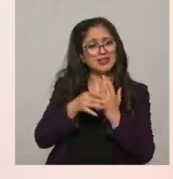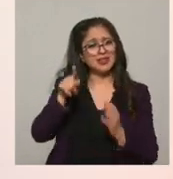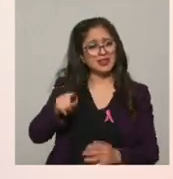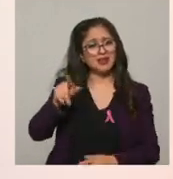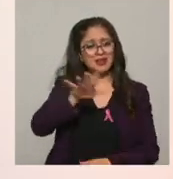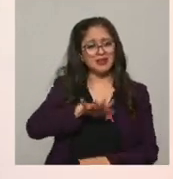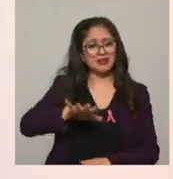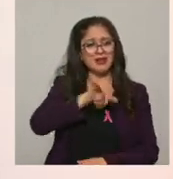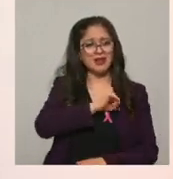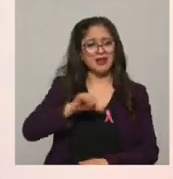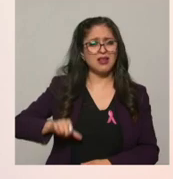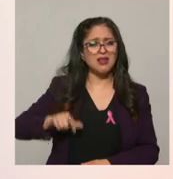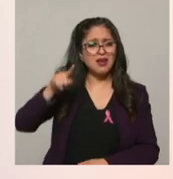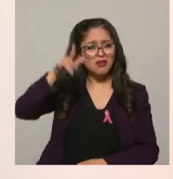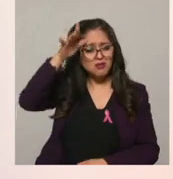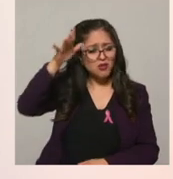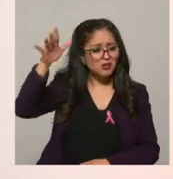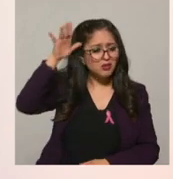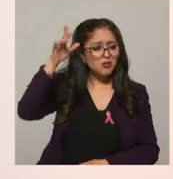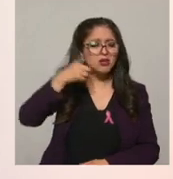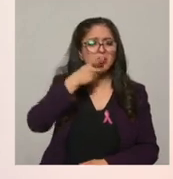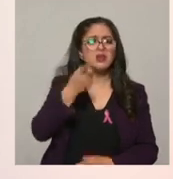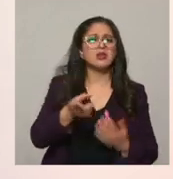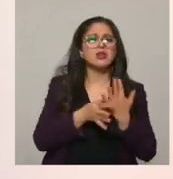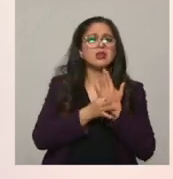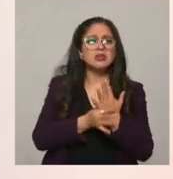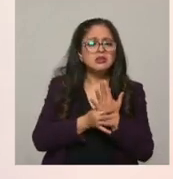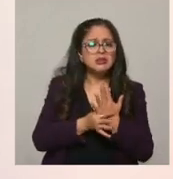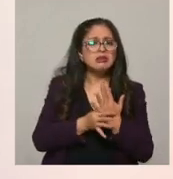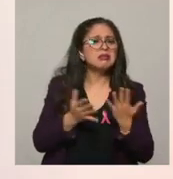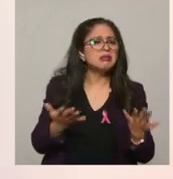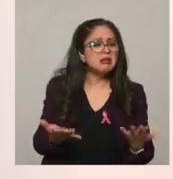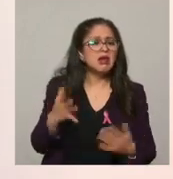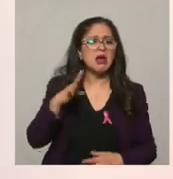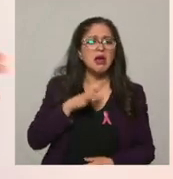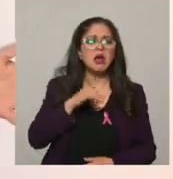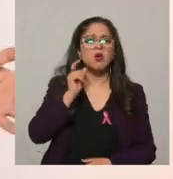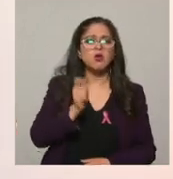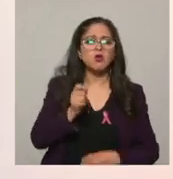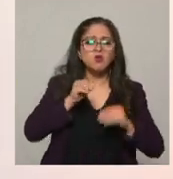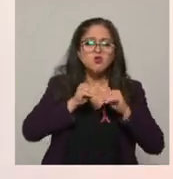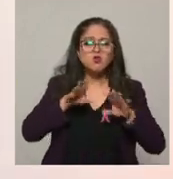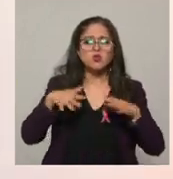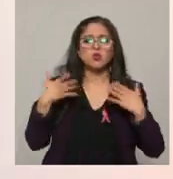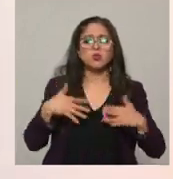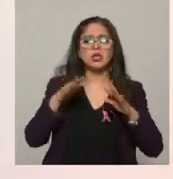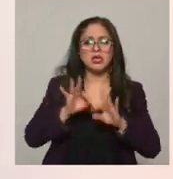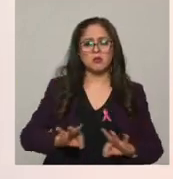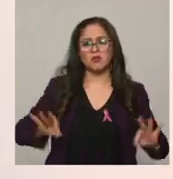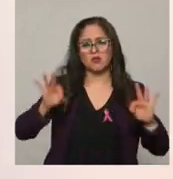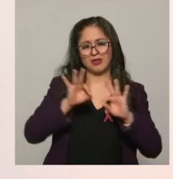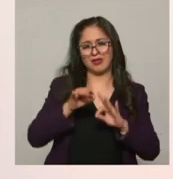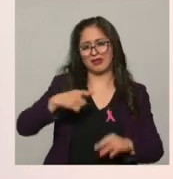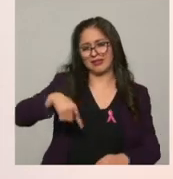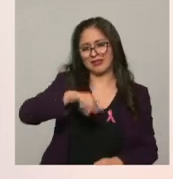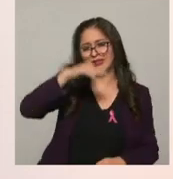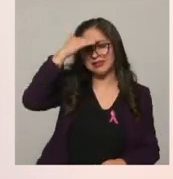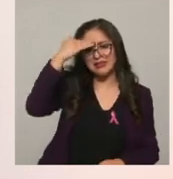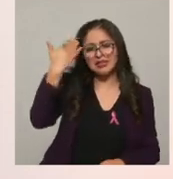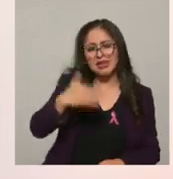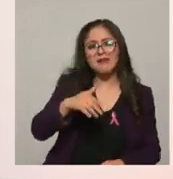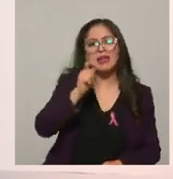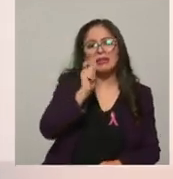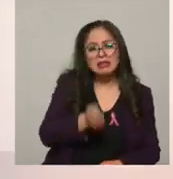ya lo hemos escuchado de su viva voz. Y además, bueno, ella hizo dos logros importantes, estarán ustedes de acuerdo conmigo, en que el